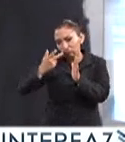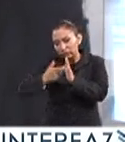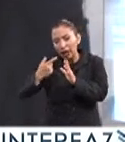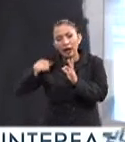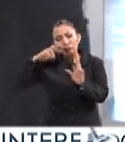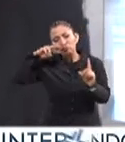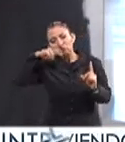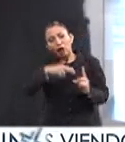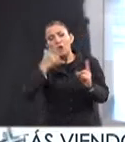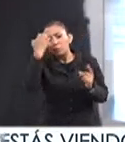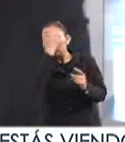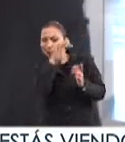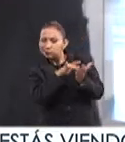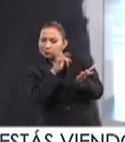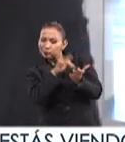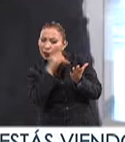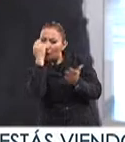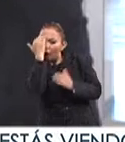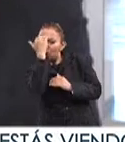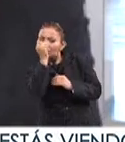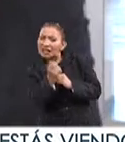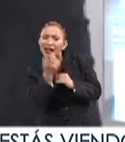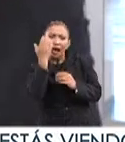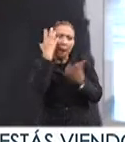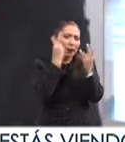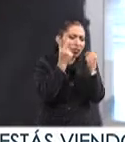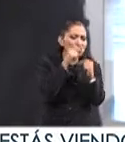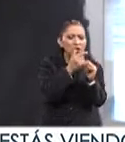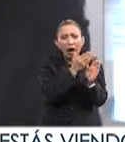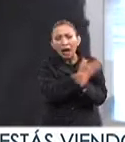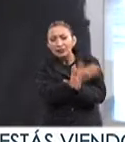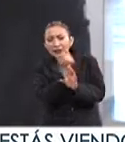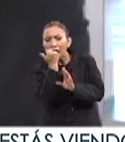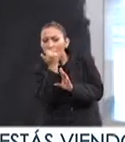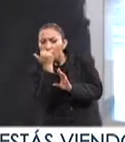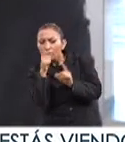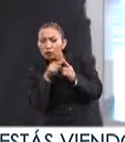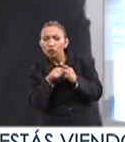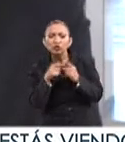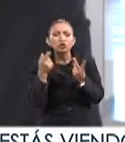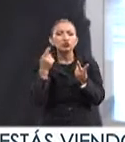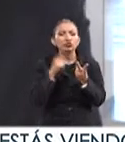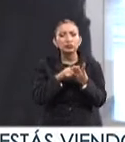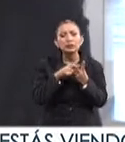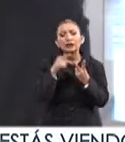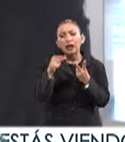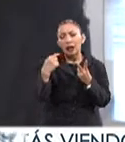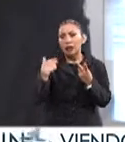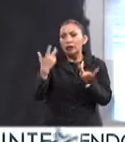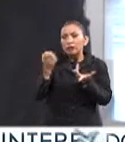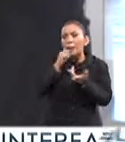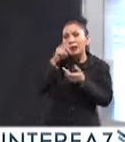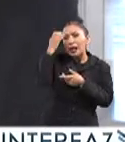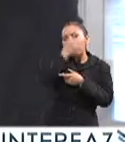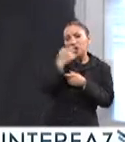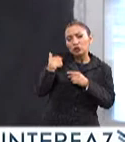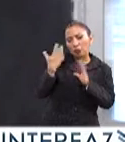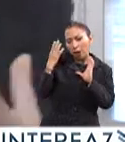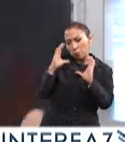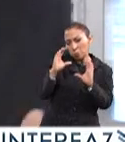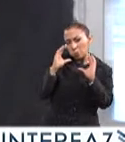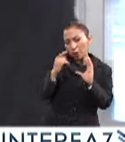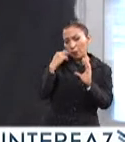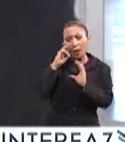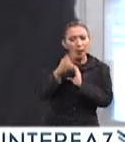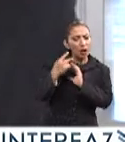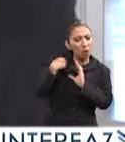un enfoque diagnóstico para conocer los conocimientos previos de los estudiantes, en una evaluación formativa que nos